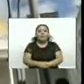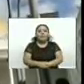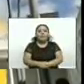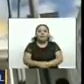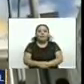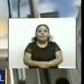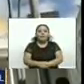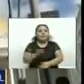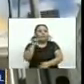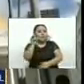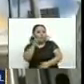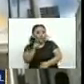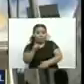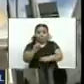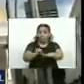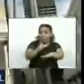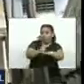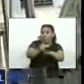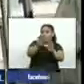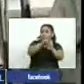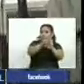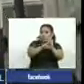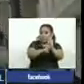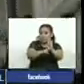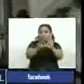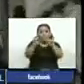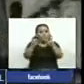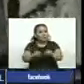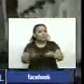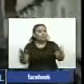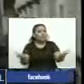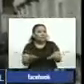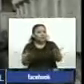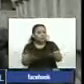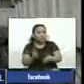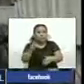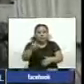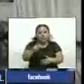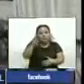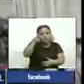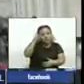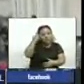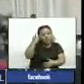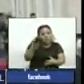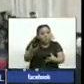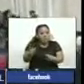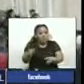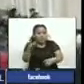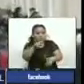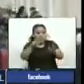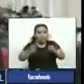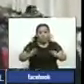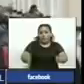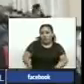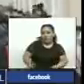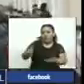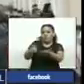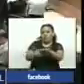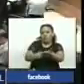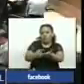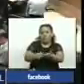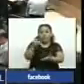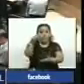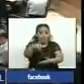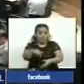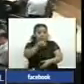En una medida tomada por la mayoría opositora para enfrentar lo que califican de amedrentamiento por parte del gobierno en disputa, esta semana